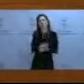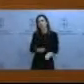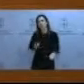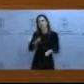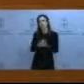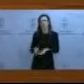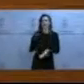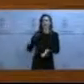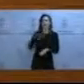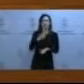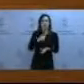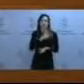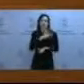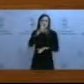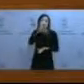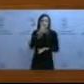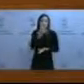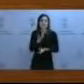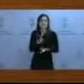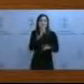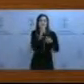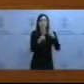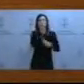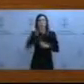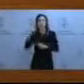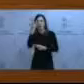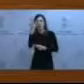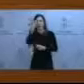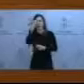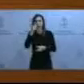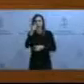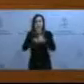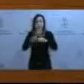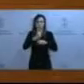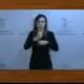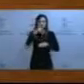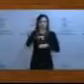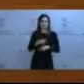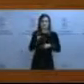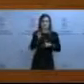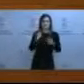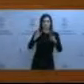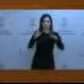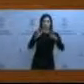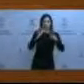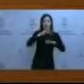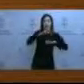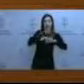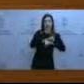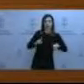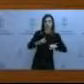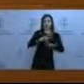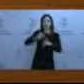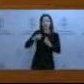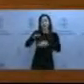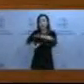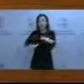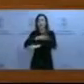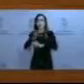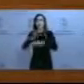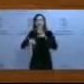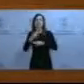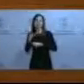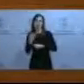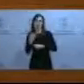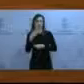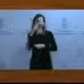capítulo en esta legislatura, ha sido... Señoría, vaya concluyendo. Concluyo, presidente, ha sido no escuchar al Parlamento. Ustedes no creen en